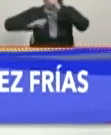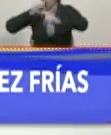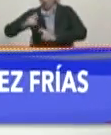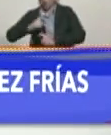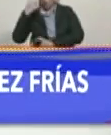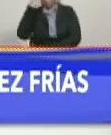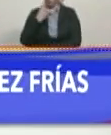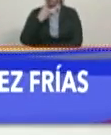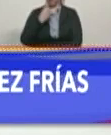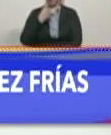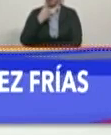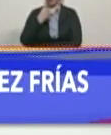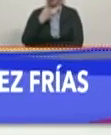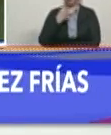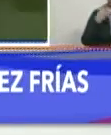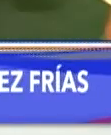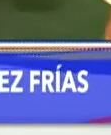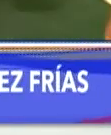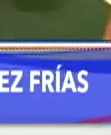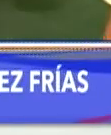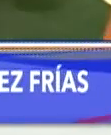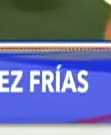amargura, allá ellos.